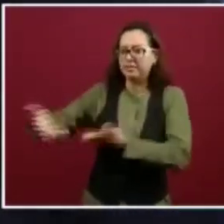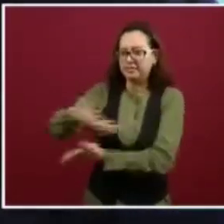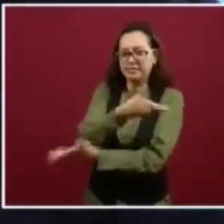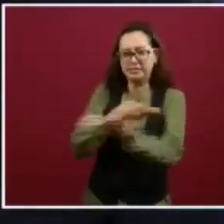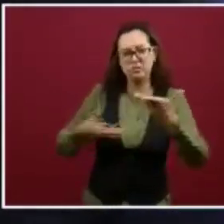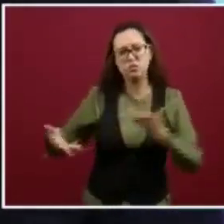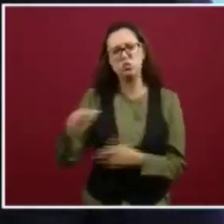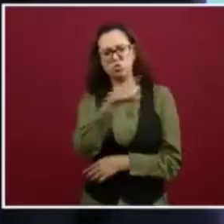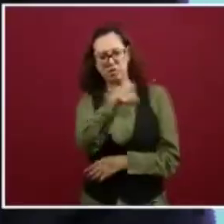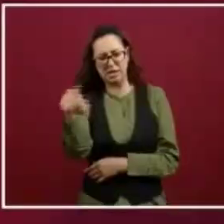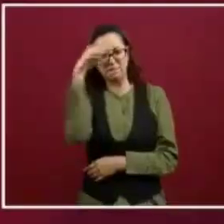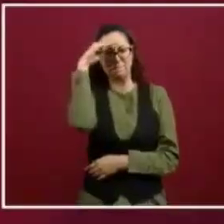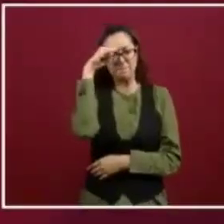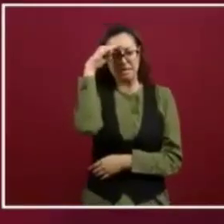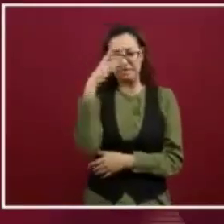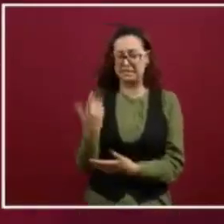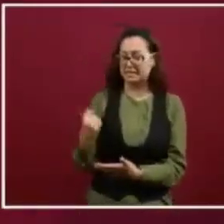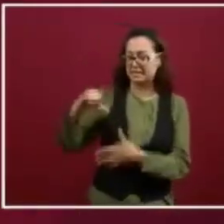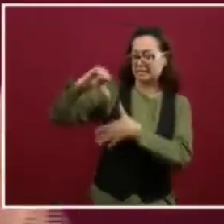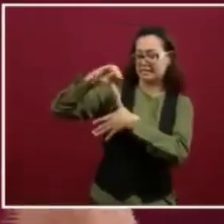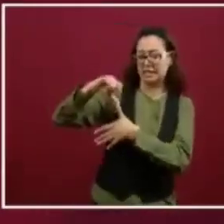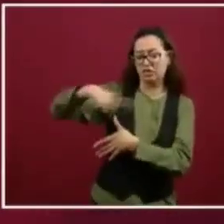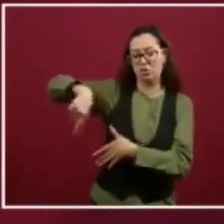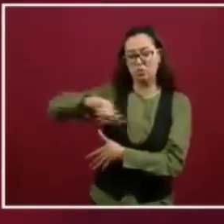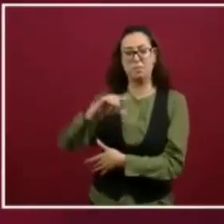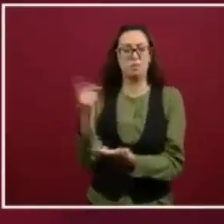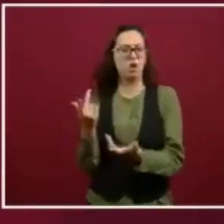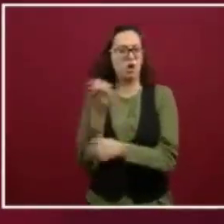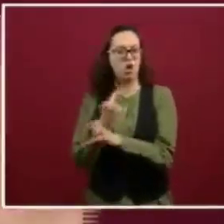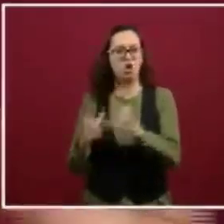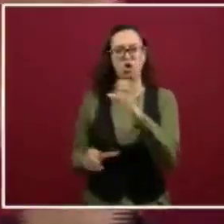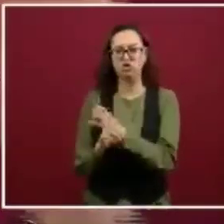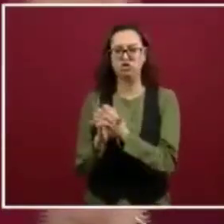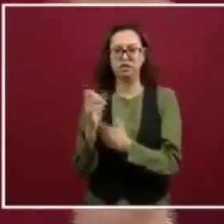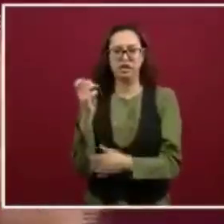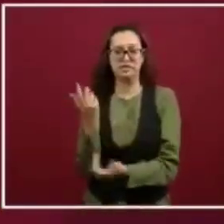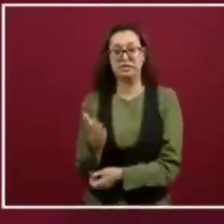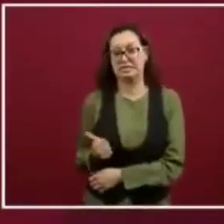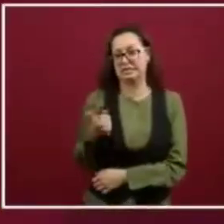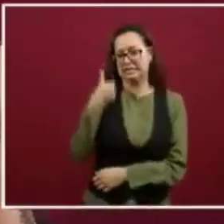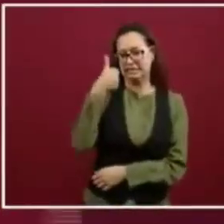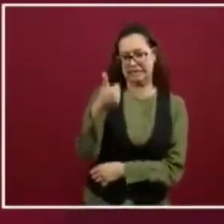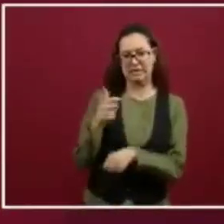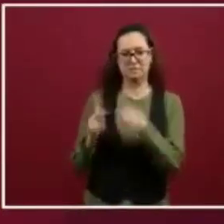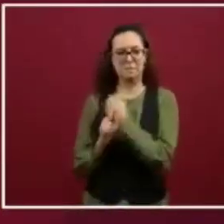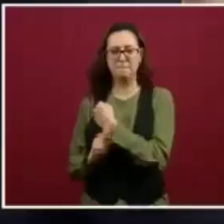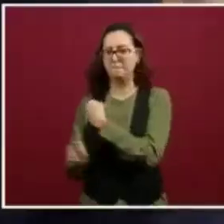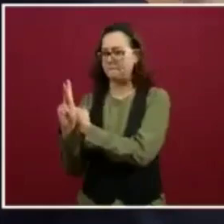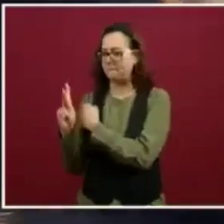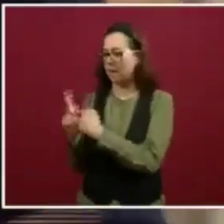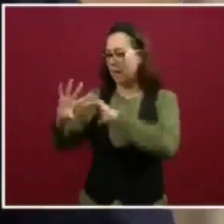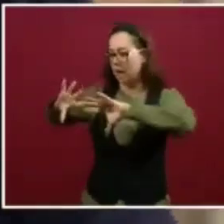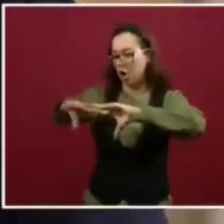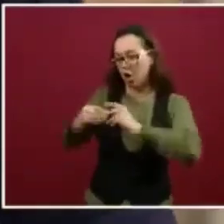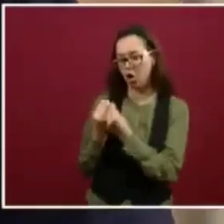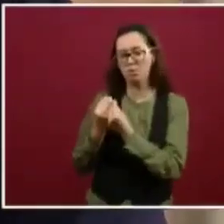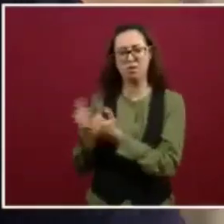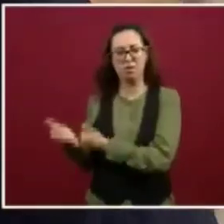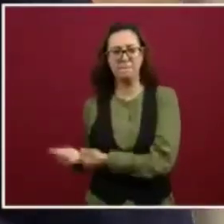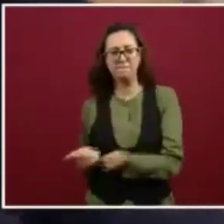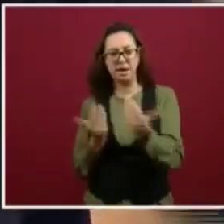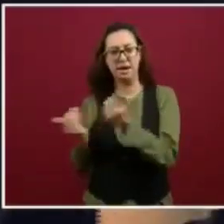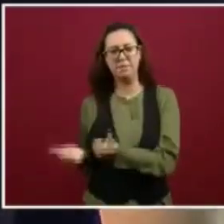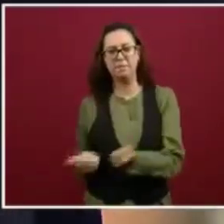creen ustedes que los países de Centroamérica le exportan a México? Todos los 6 países le exportan a México, de su total de